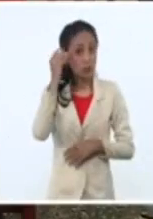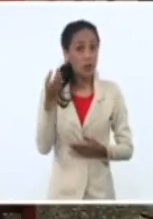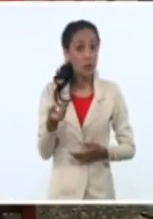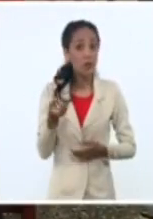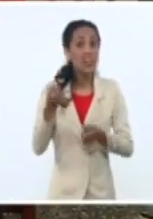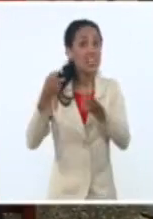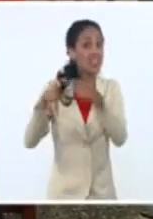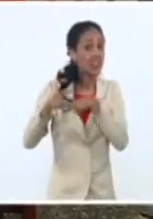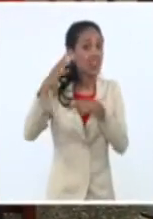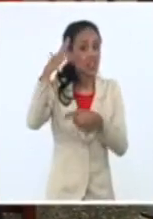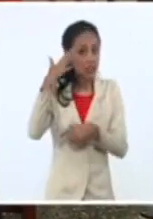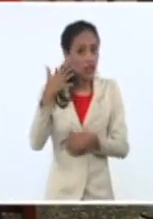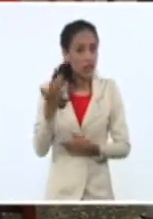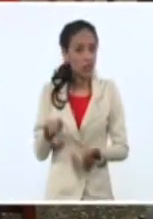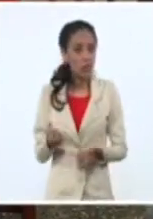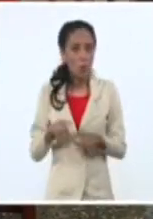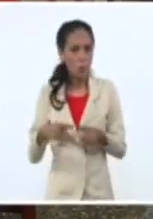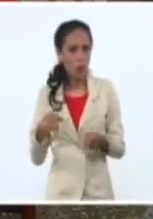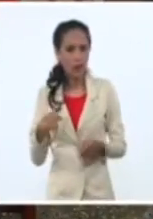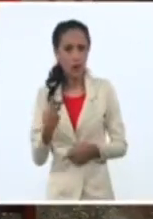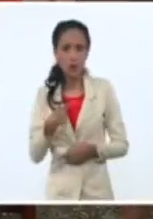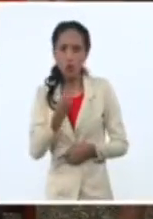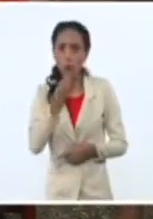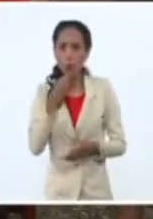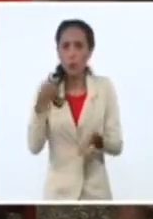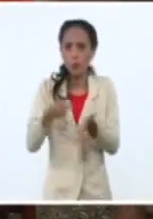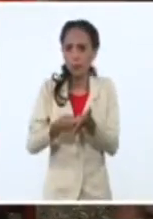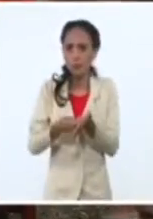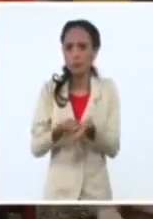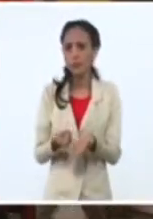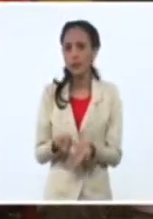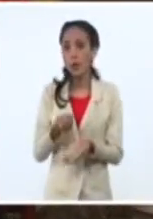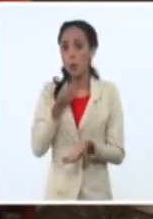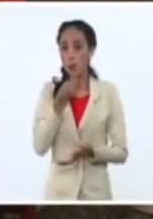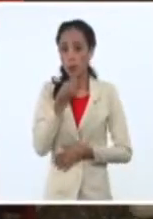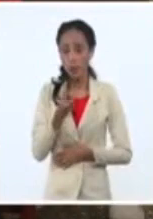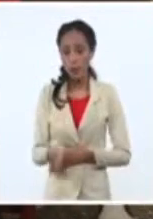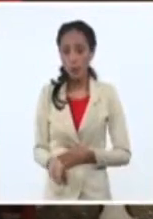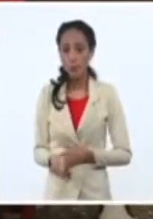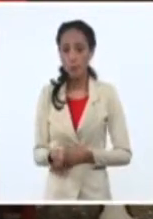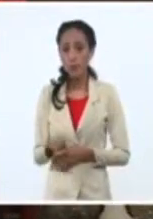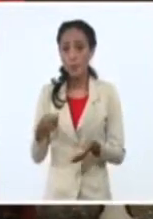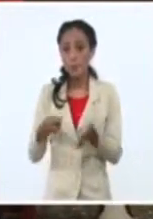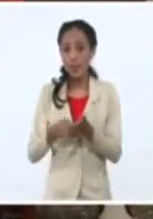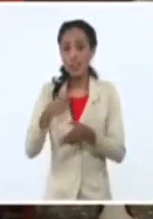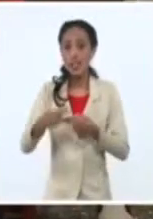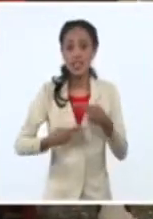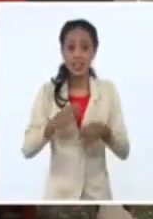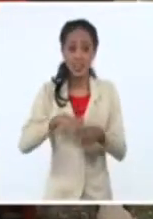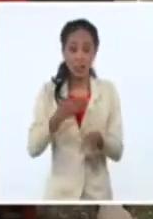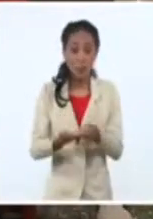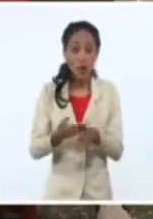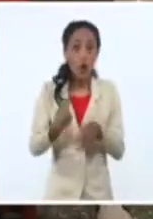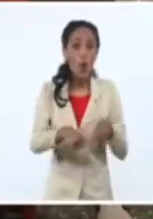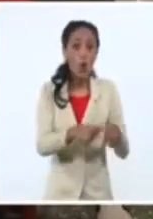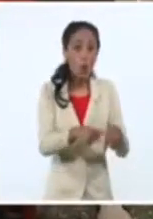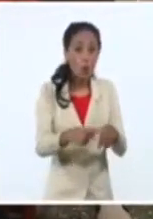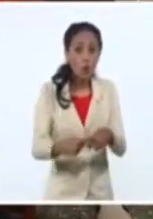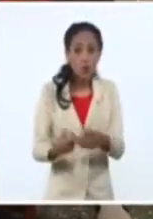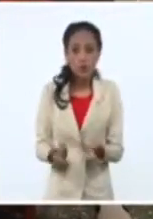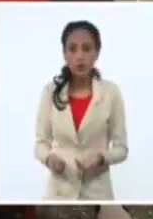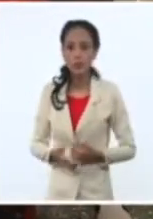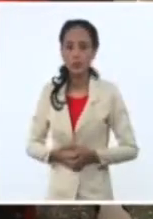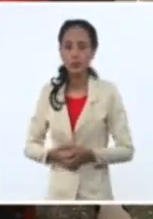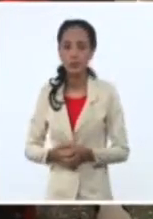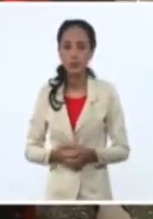exportan, por ejemplo, y hoy podemos estar pagando una moneda fuerte y podemos dejarla y hacer un producto final. Una materia prima